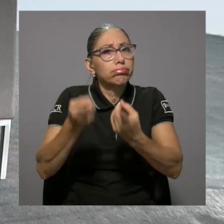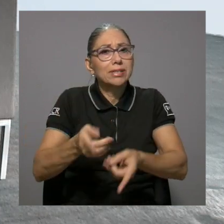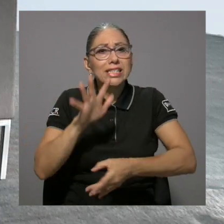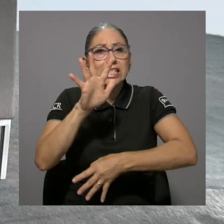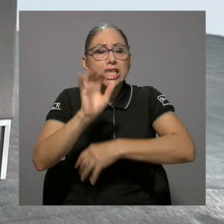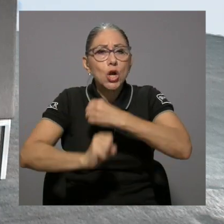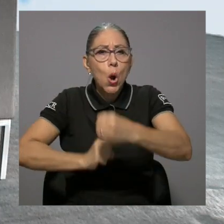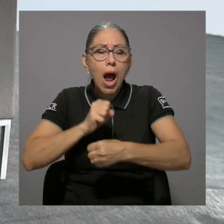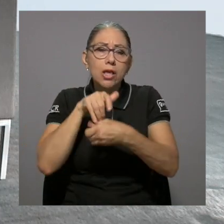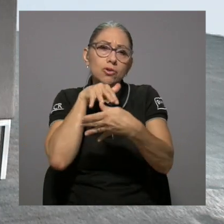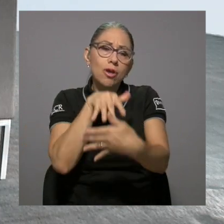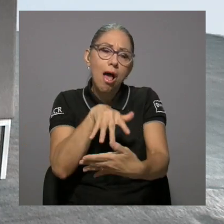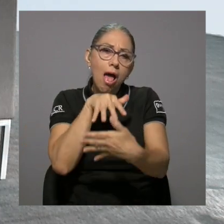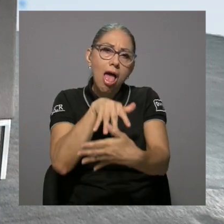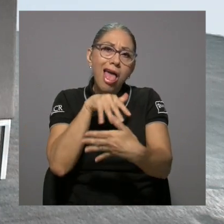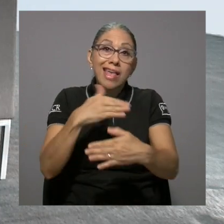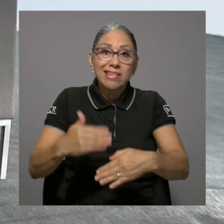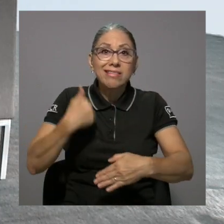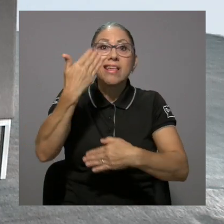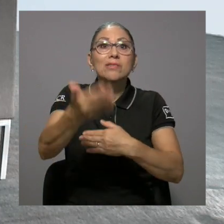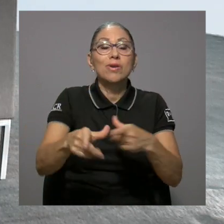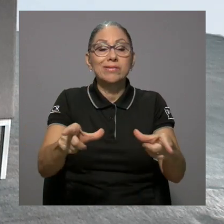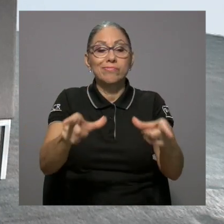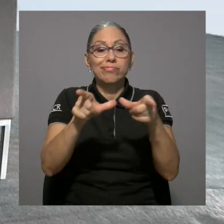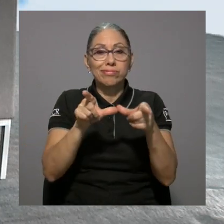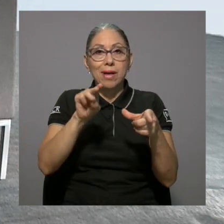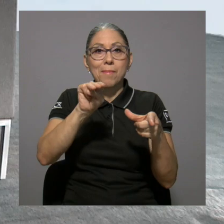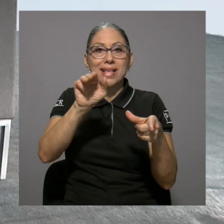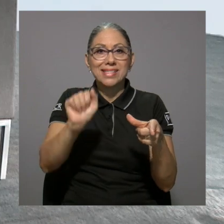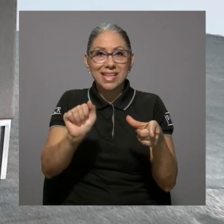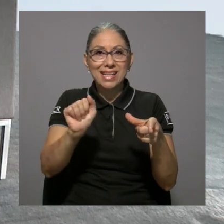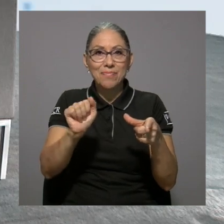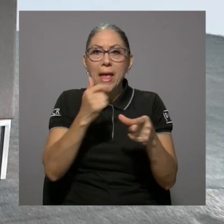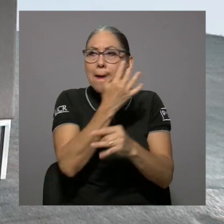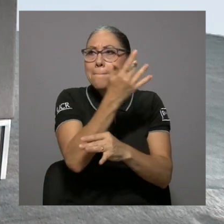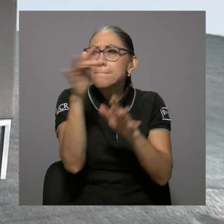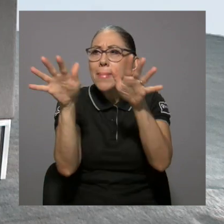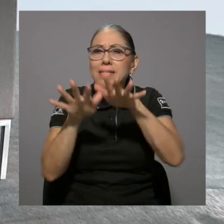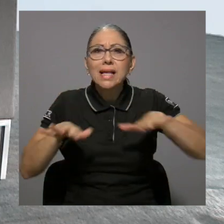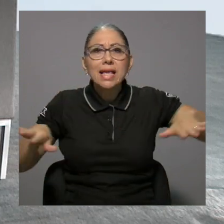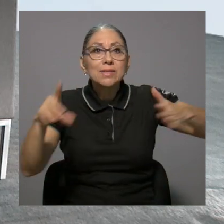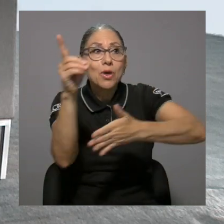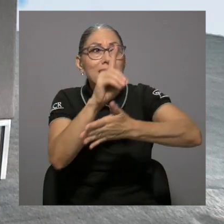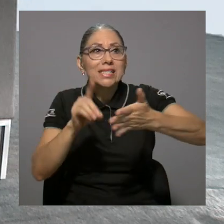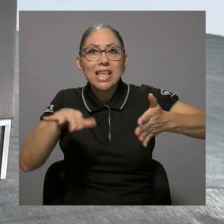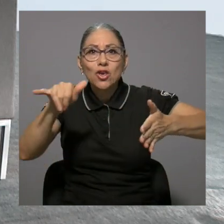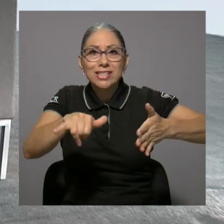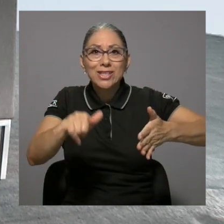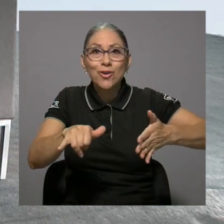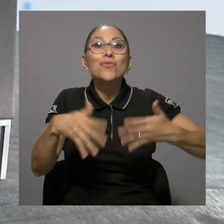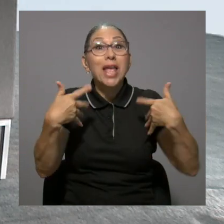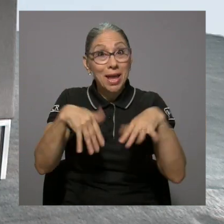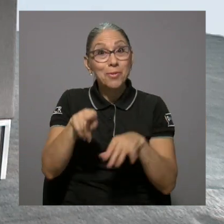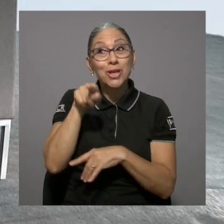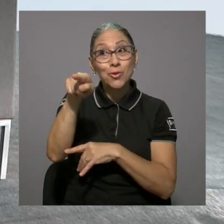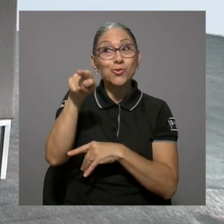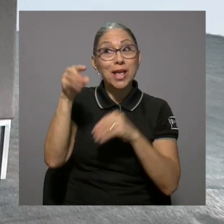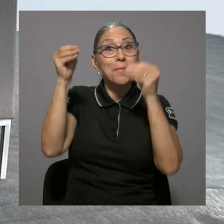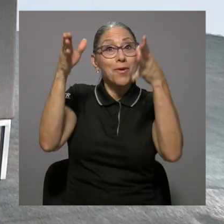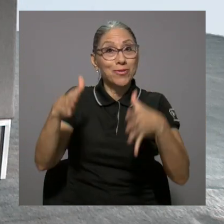de formación, y posteriormente hice una maestría en paisajismo y diseño de sitio, que por cierto usted fue profesor mío en uno